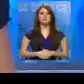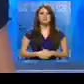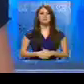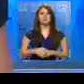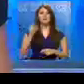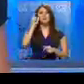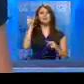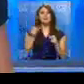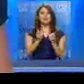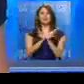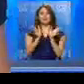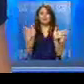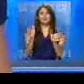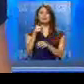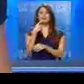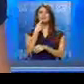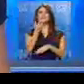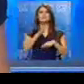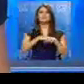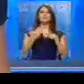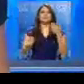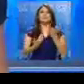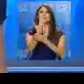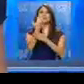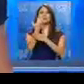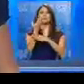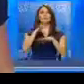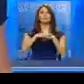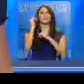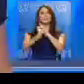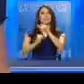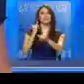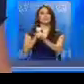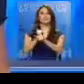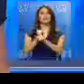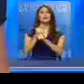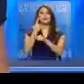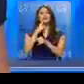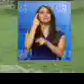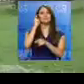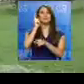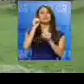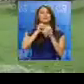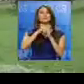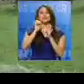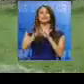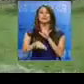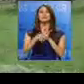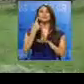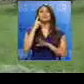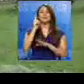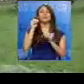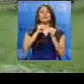El fiscal general Galo Chiriboga se refirió a la creación de una Corte Penal Internacional en el marco de Unión de Naciones